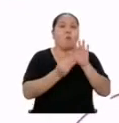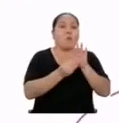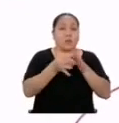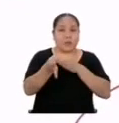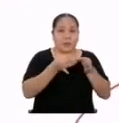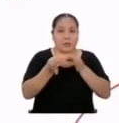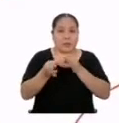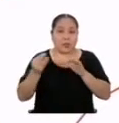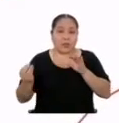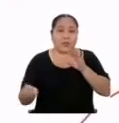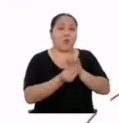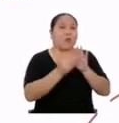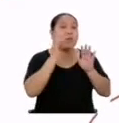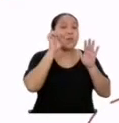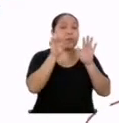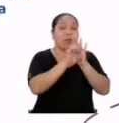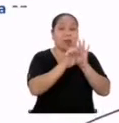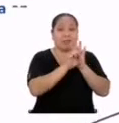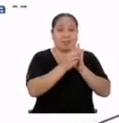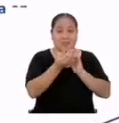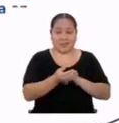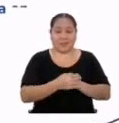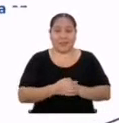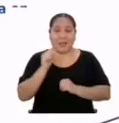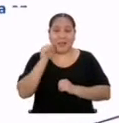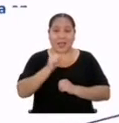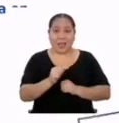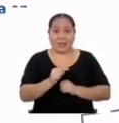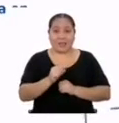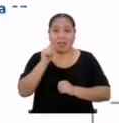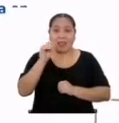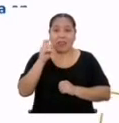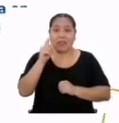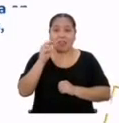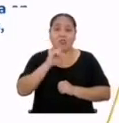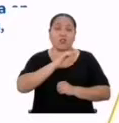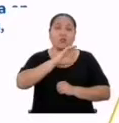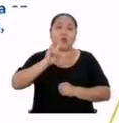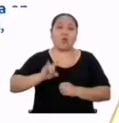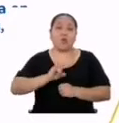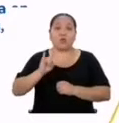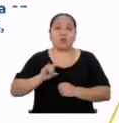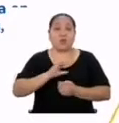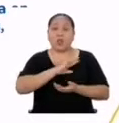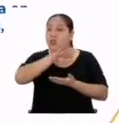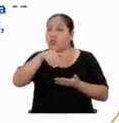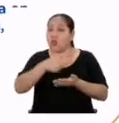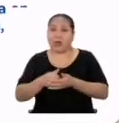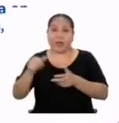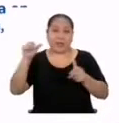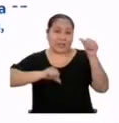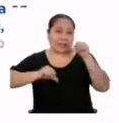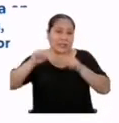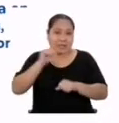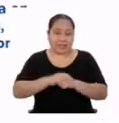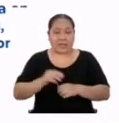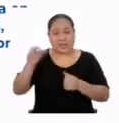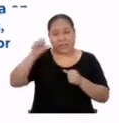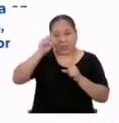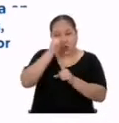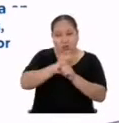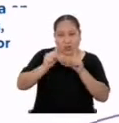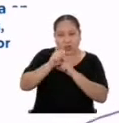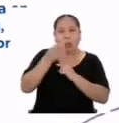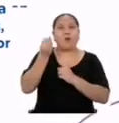describe con ejemplos y analogías. Este tipo de texto se usa en todas las ciencias, como las ciencias sociales, ya que su objetivo central